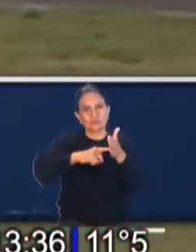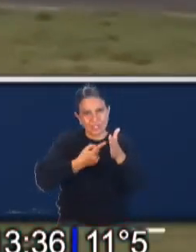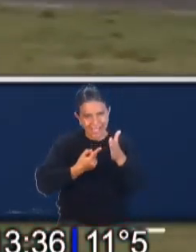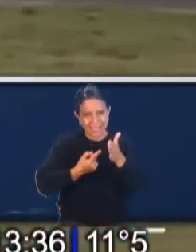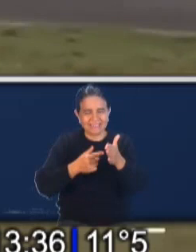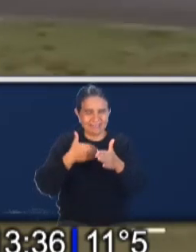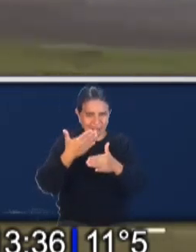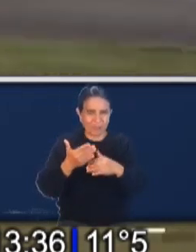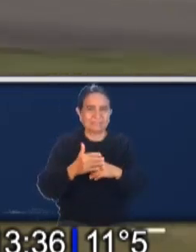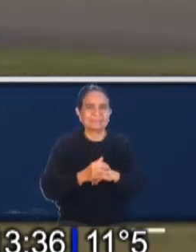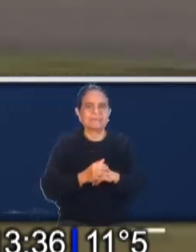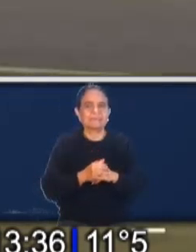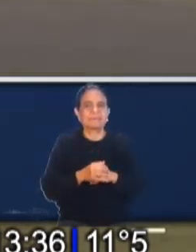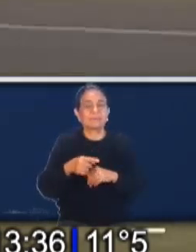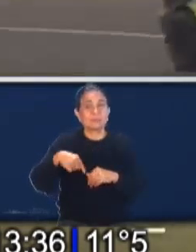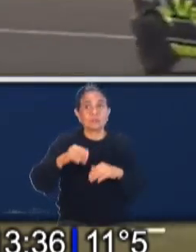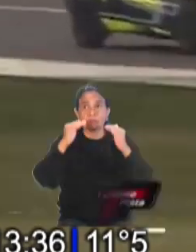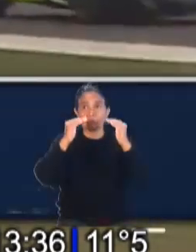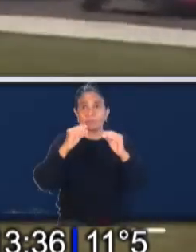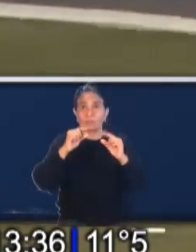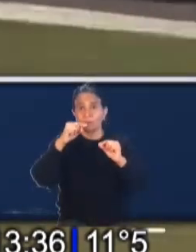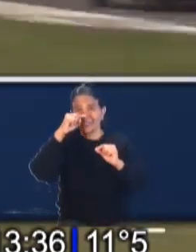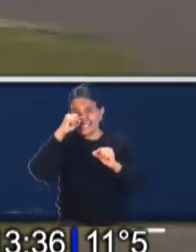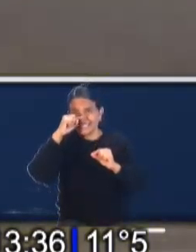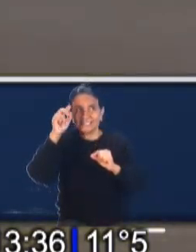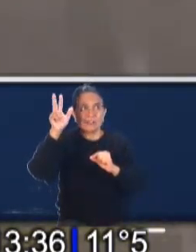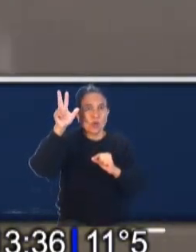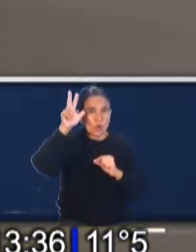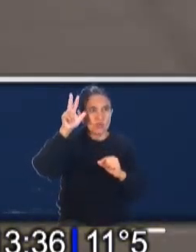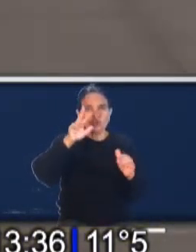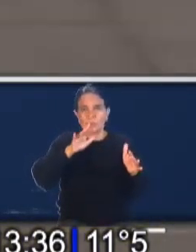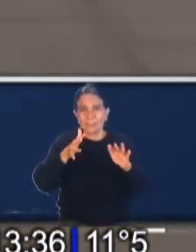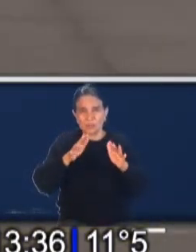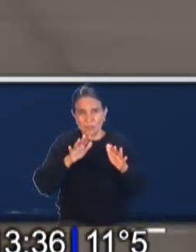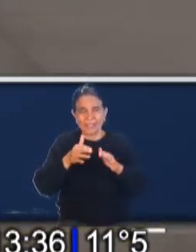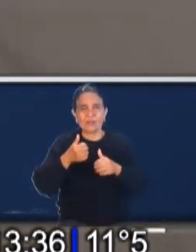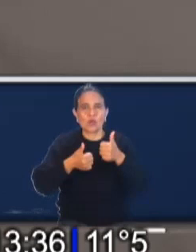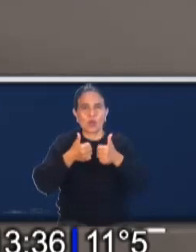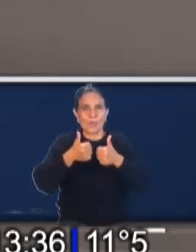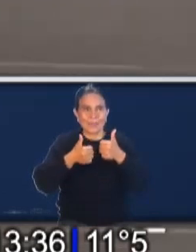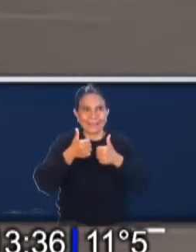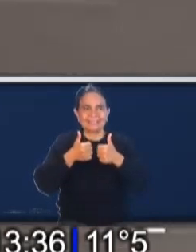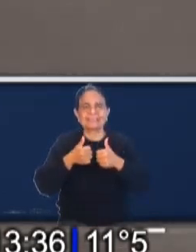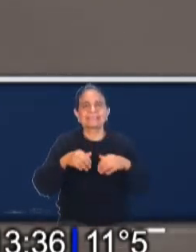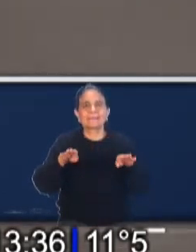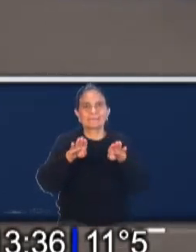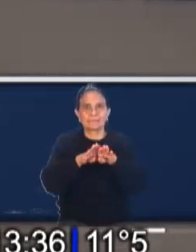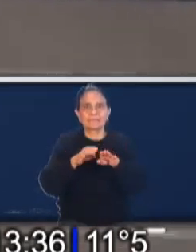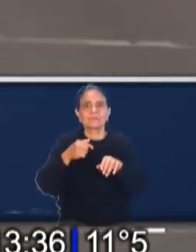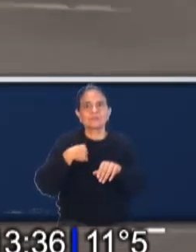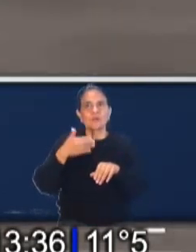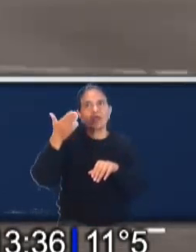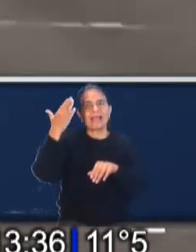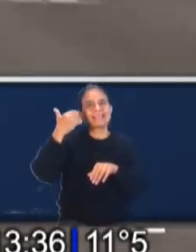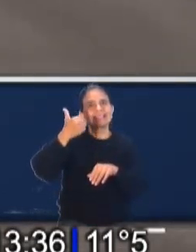Estamos séptimo, octavo en el campeonato, creo que estamos empatados con el séptimo, octavo en el campeonato. No, estoy sin kilos porque salí sexto y sexto justo no